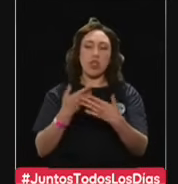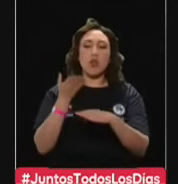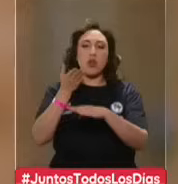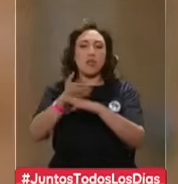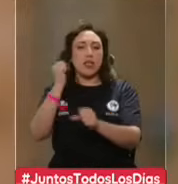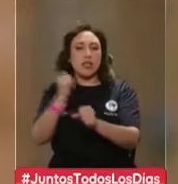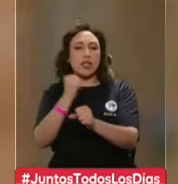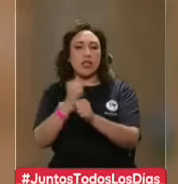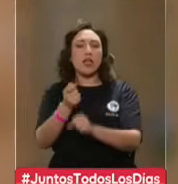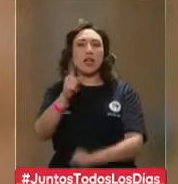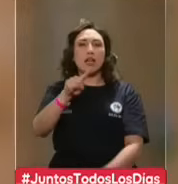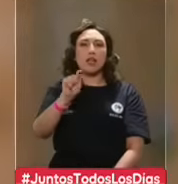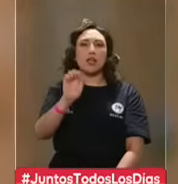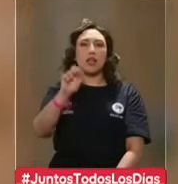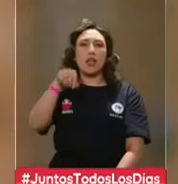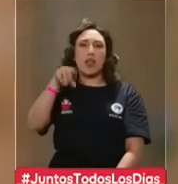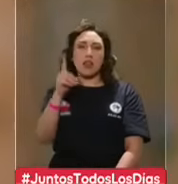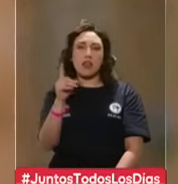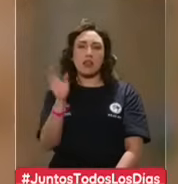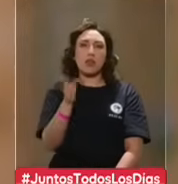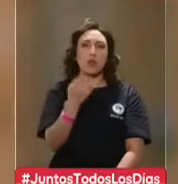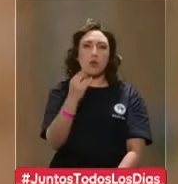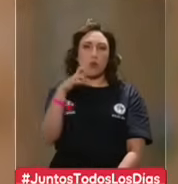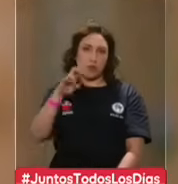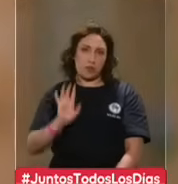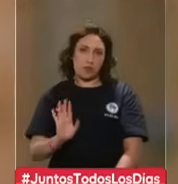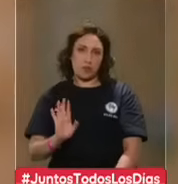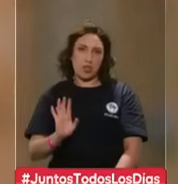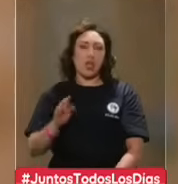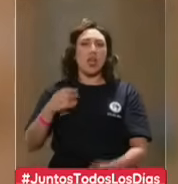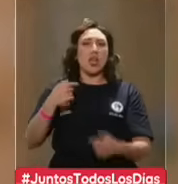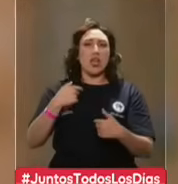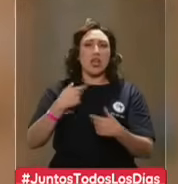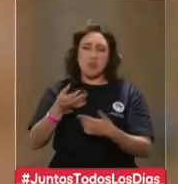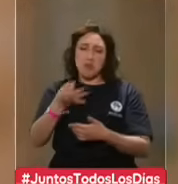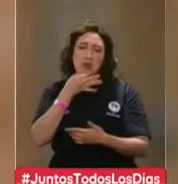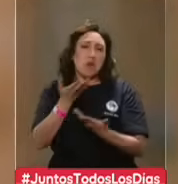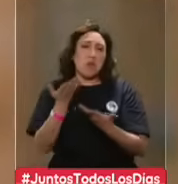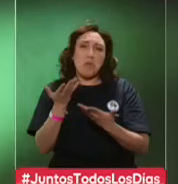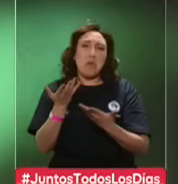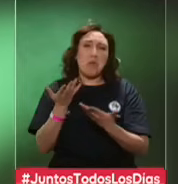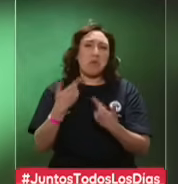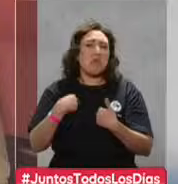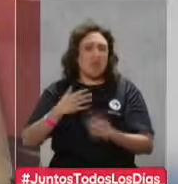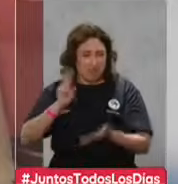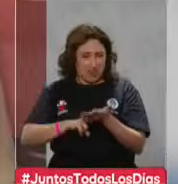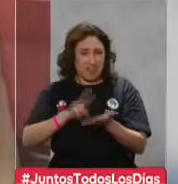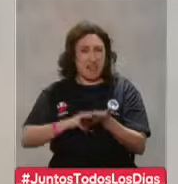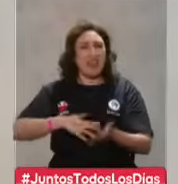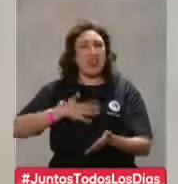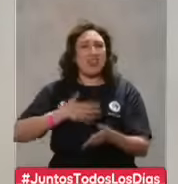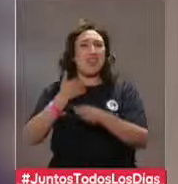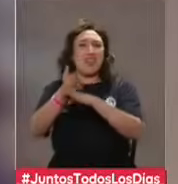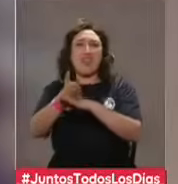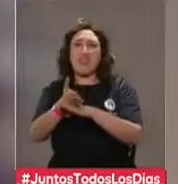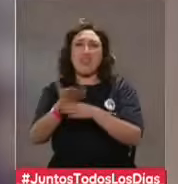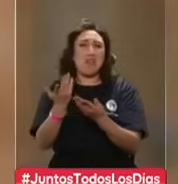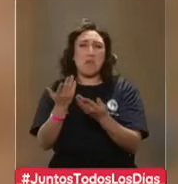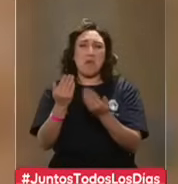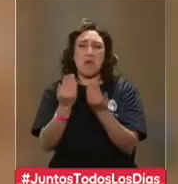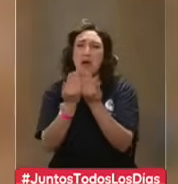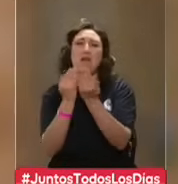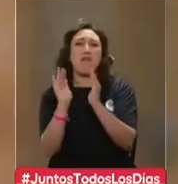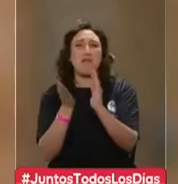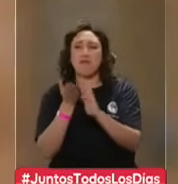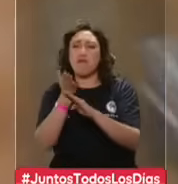y yo le dije, David, ¿sabes qué? Existe esta posibilidad, pero yo era como para salir de la casa, o sea, como un curso a crochet, cualquier cosa. Los primeros años de los dos fueron súper duros, se iban